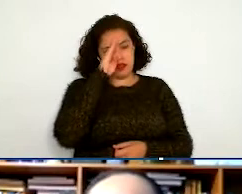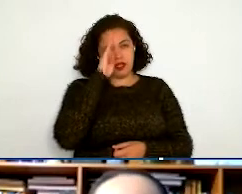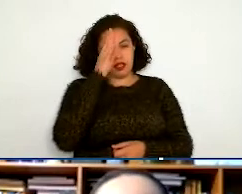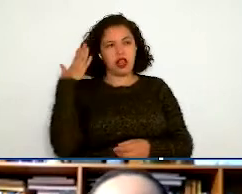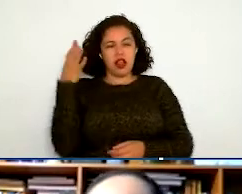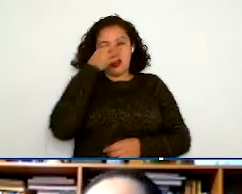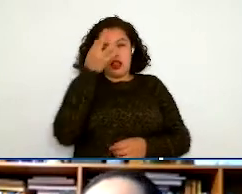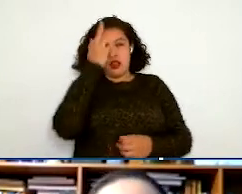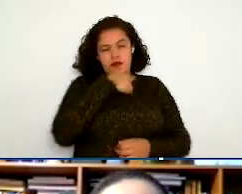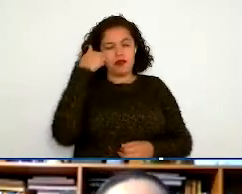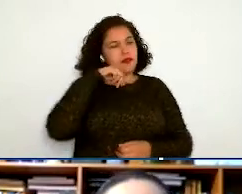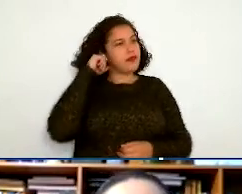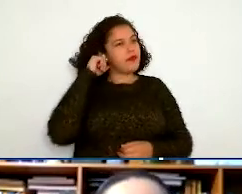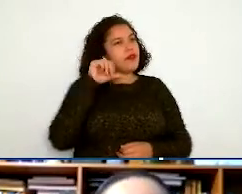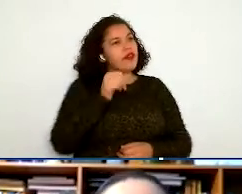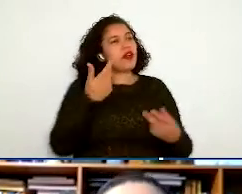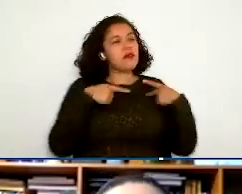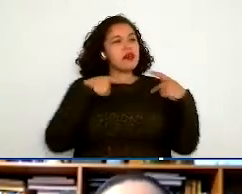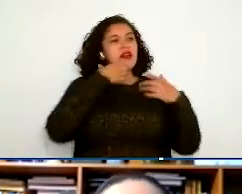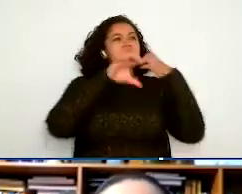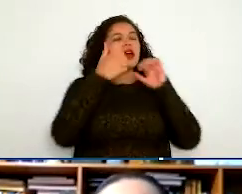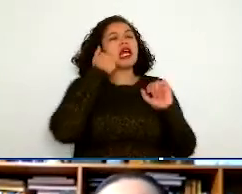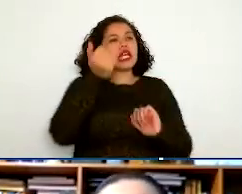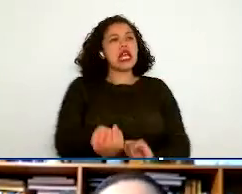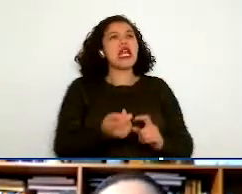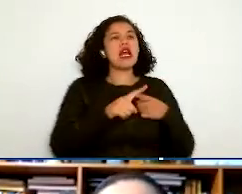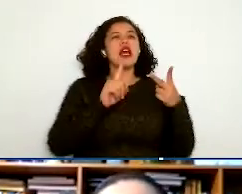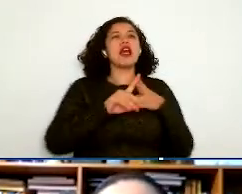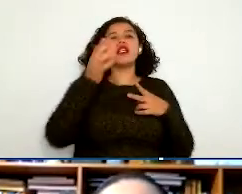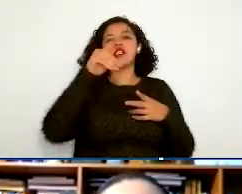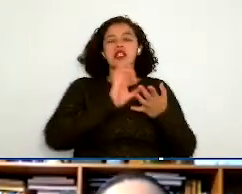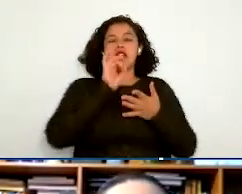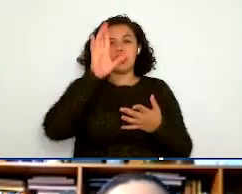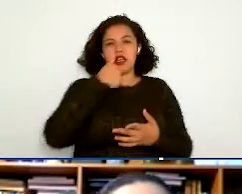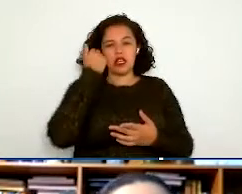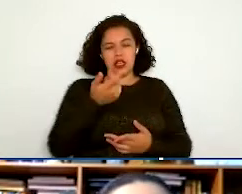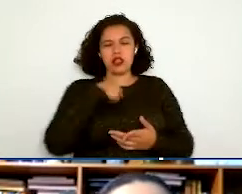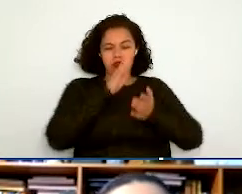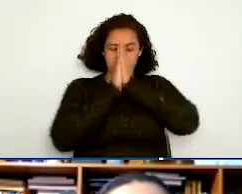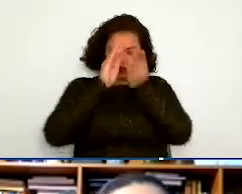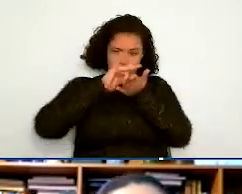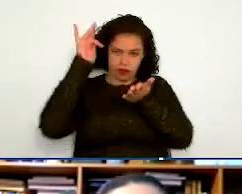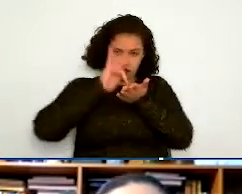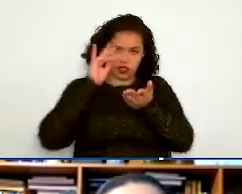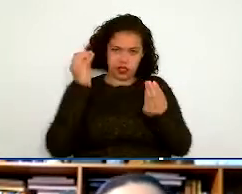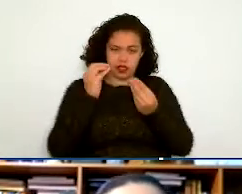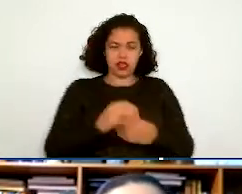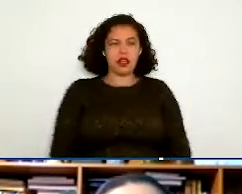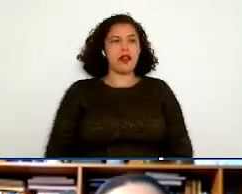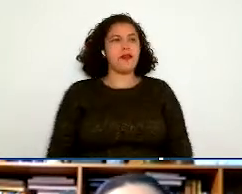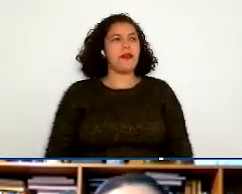un momentito. Si alguien quiere comentar, quiere escribir en el chat, se los agradecería muchísimo,